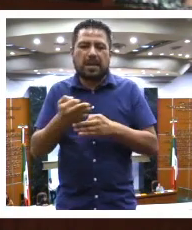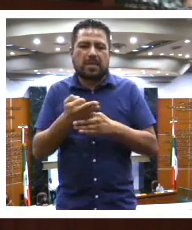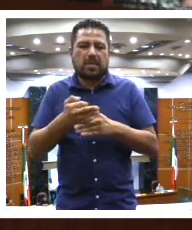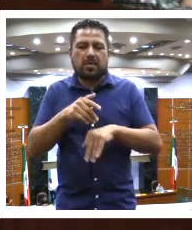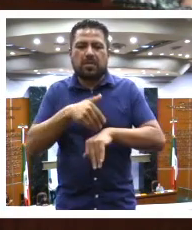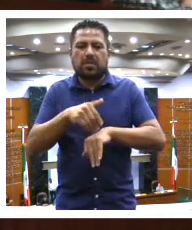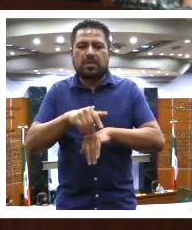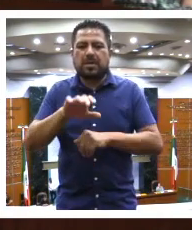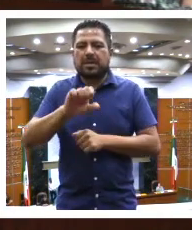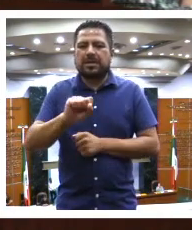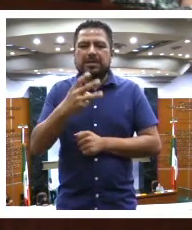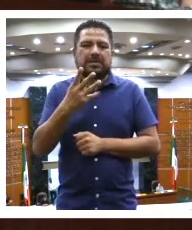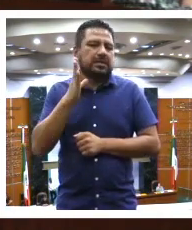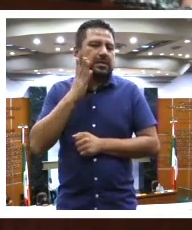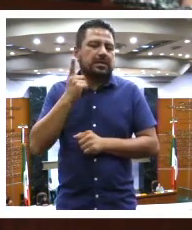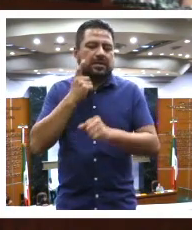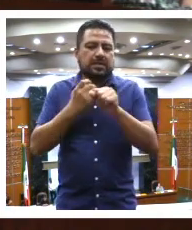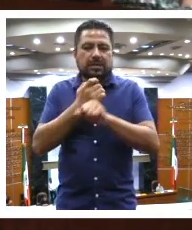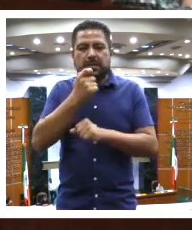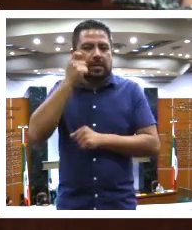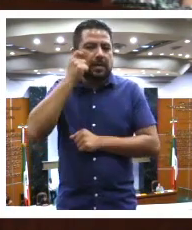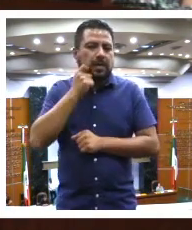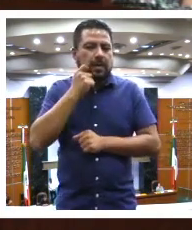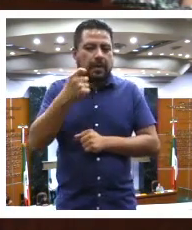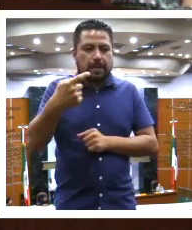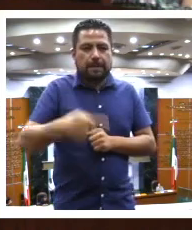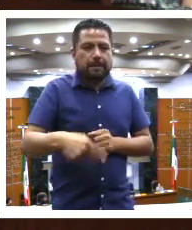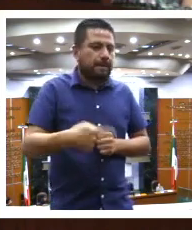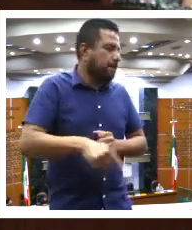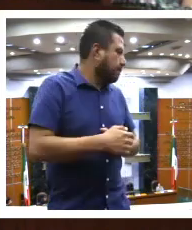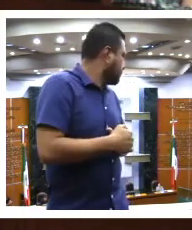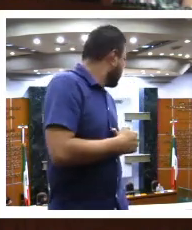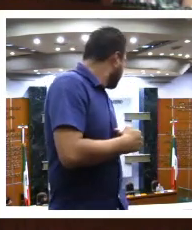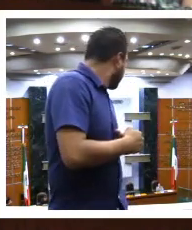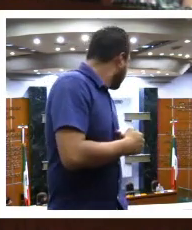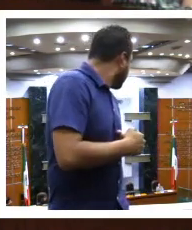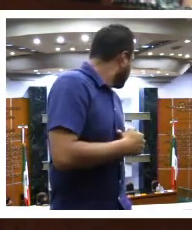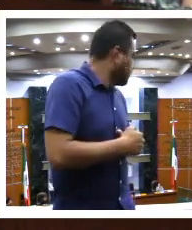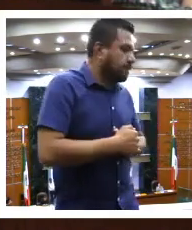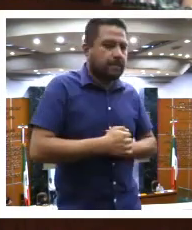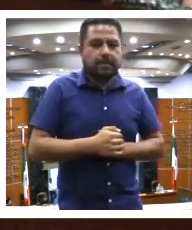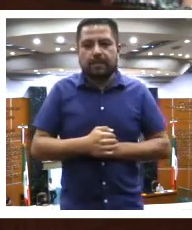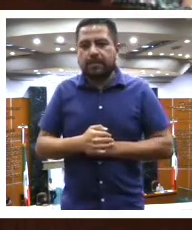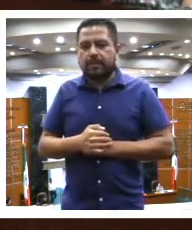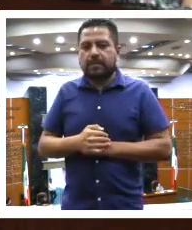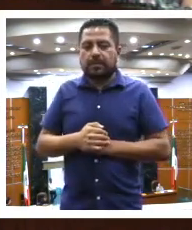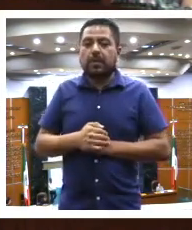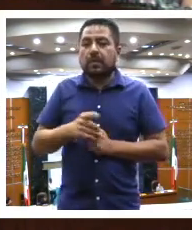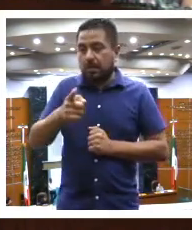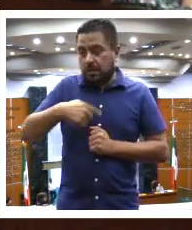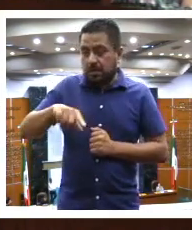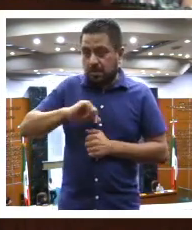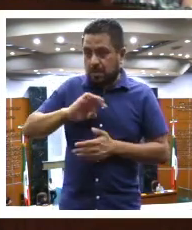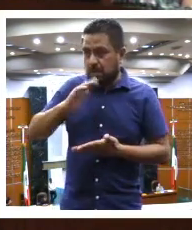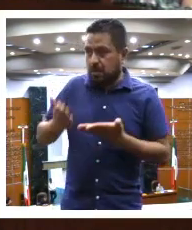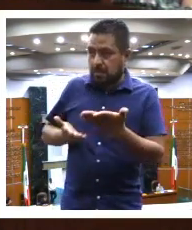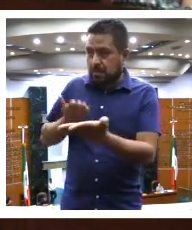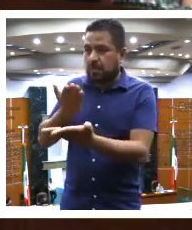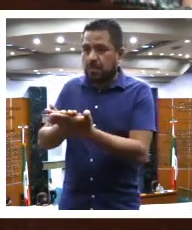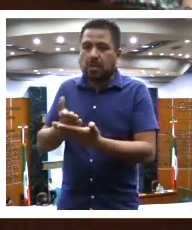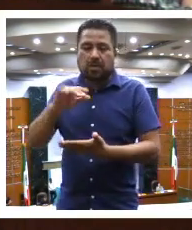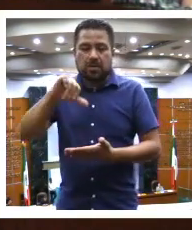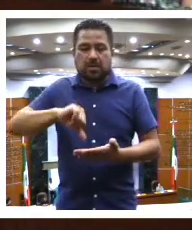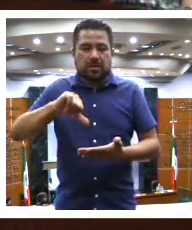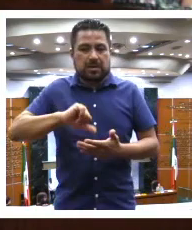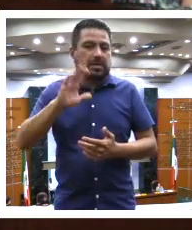de la sexagésima tercera legislatura del honorable congreso del estado libre y soberano de Guerrero someto a consideración de esta